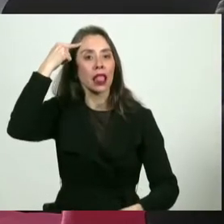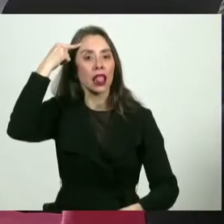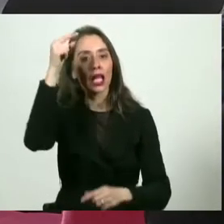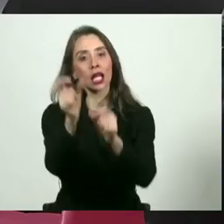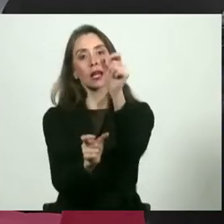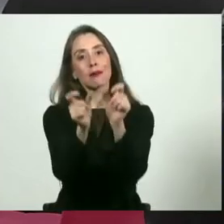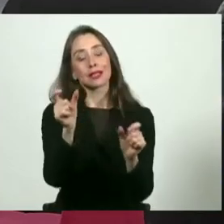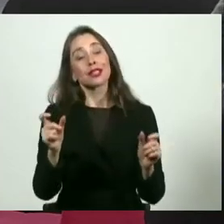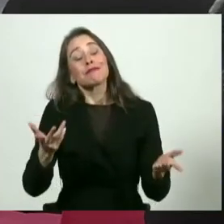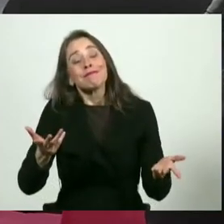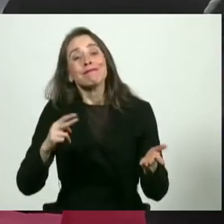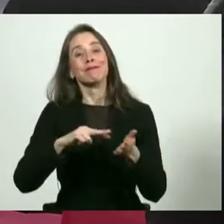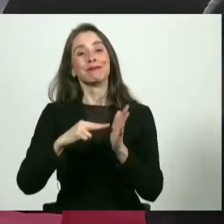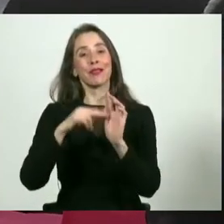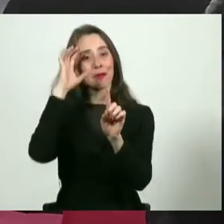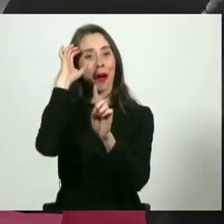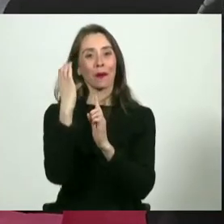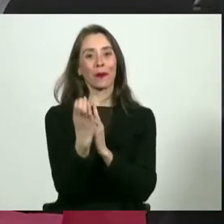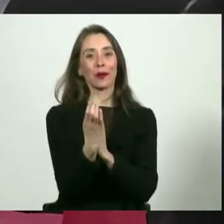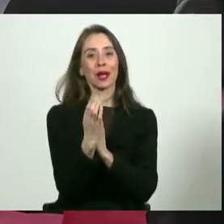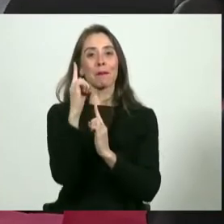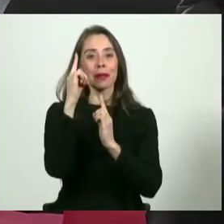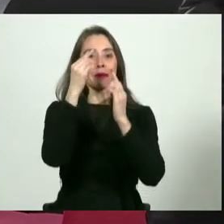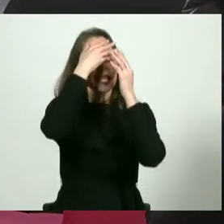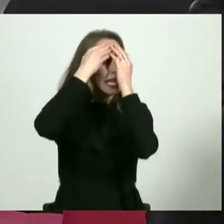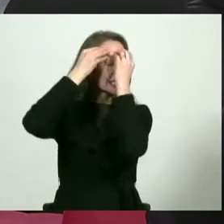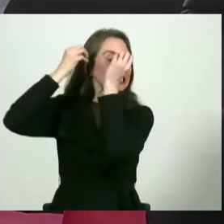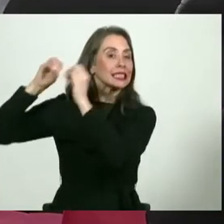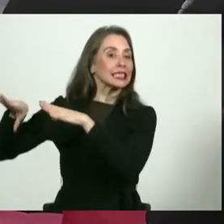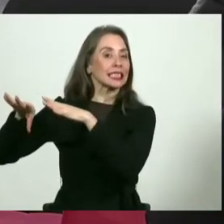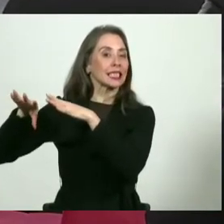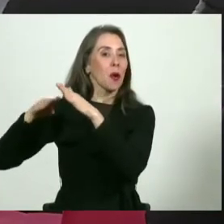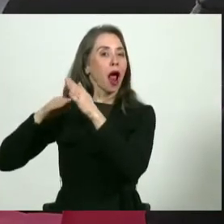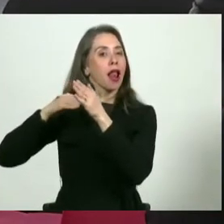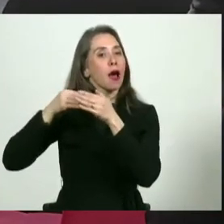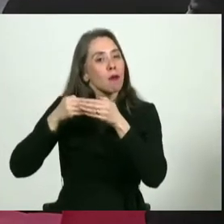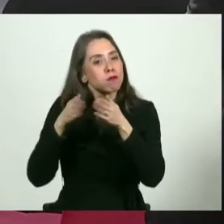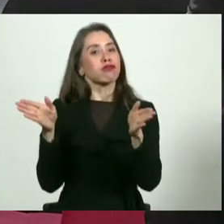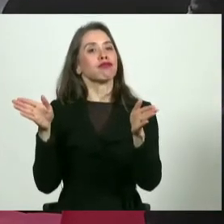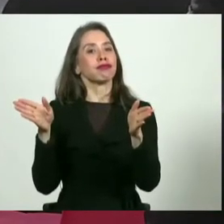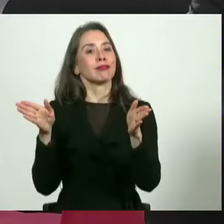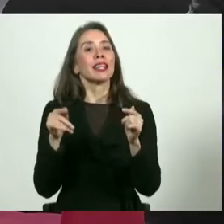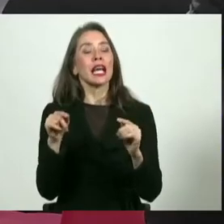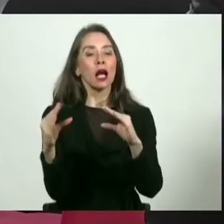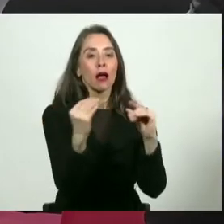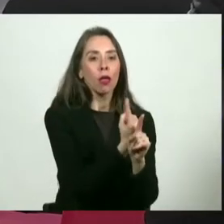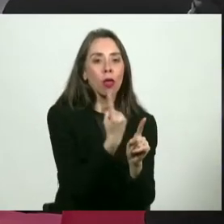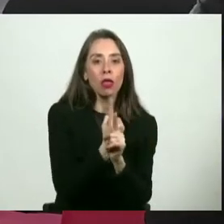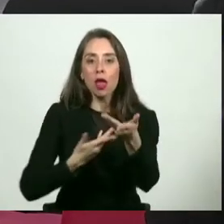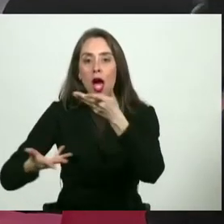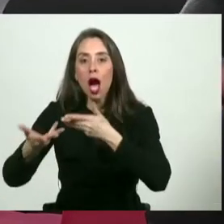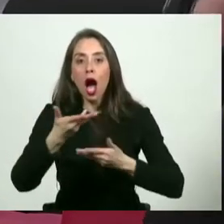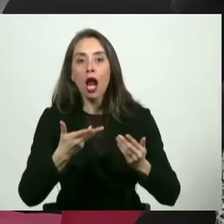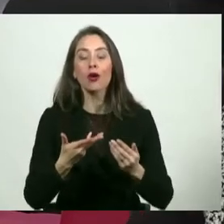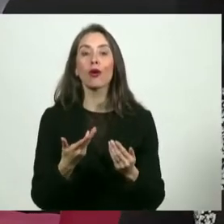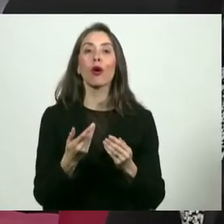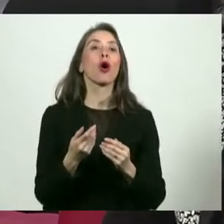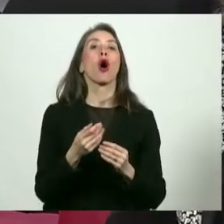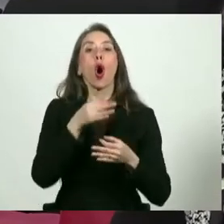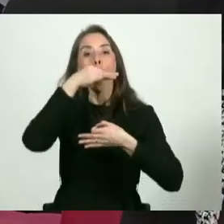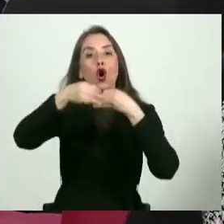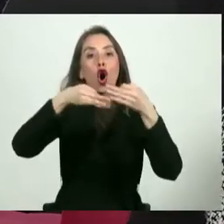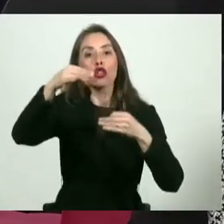¿ah? Es un problema cultural, ahí esa es la primera que tenemos que derribar, y para eso estos diálogos, ¿no es cierto?, el poder dar a conocer la